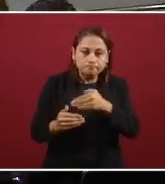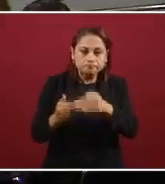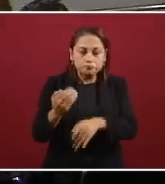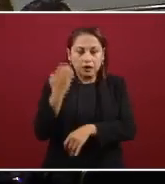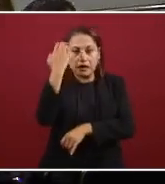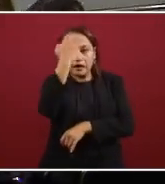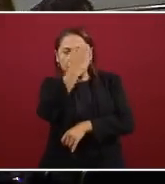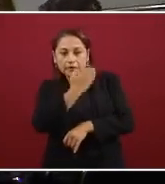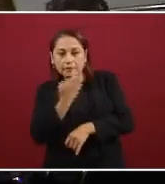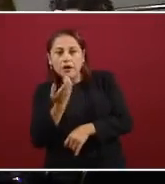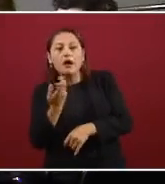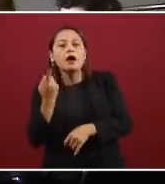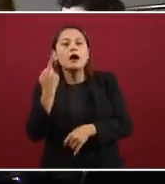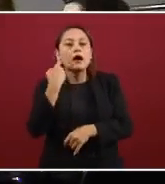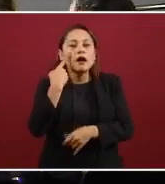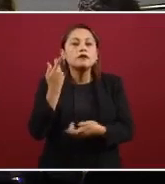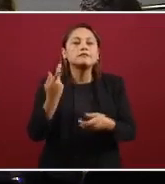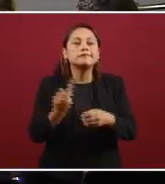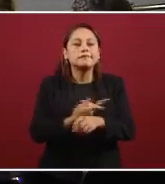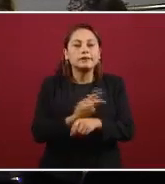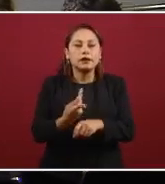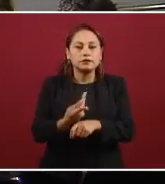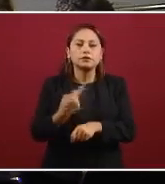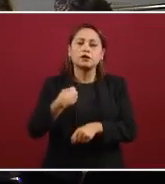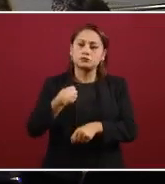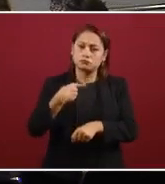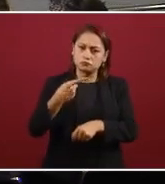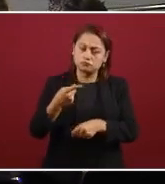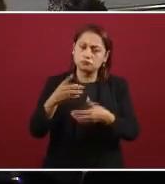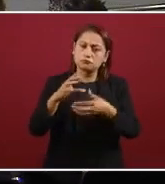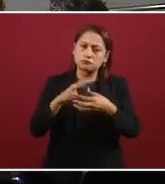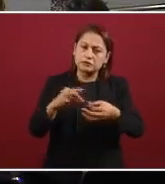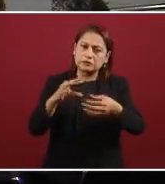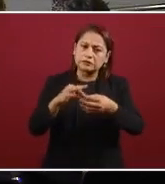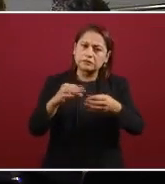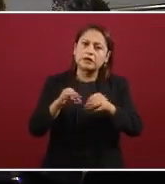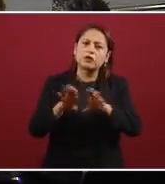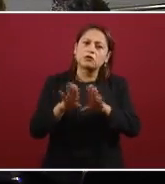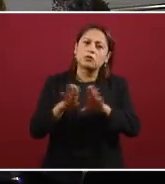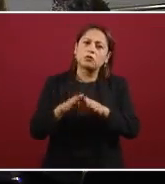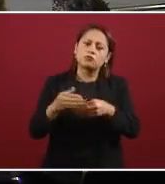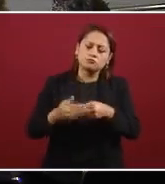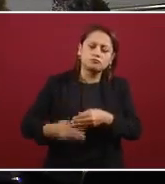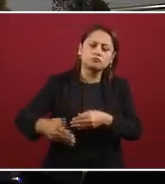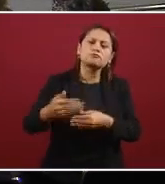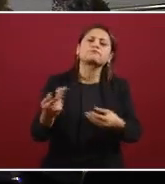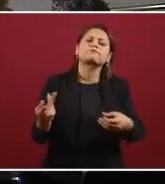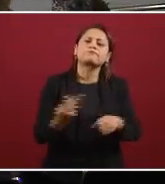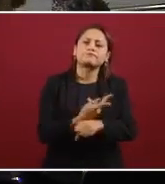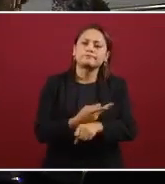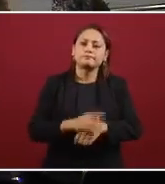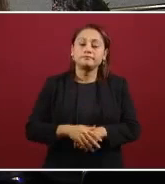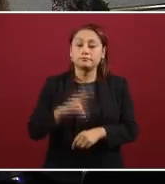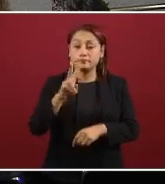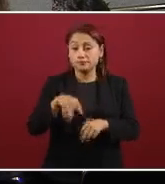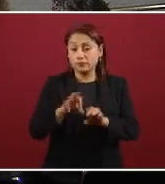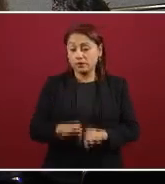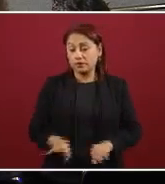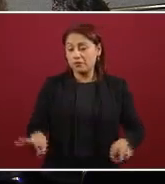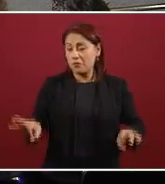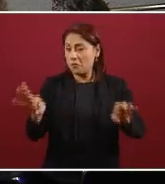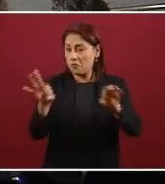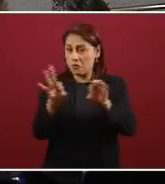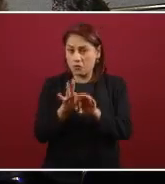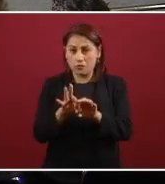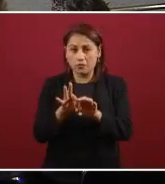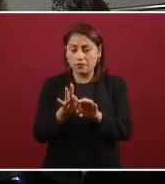Periódicamente vamos a informarles sobre cómo vamos. Es algo fundamental,